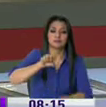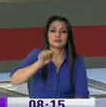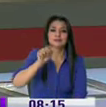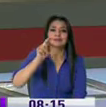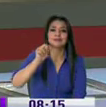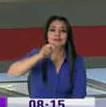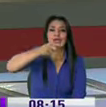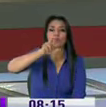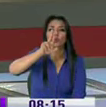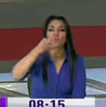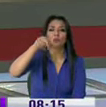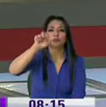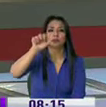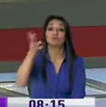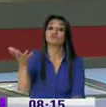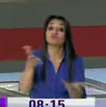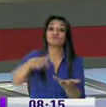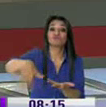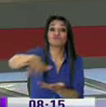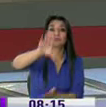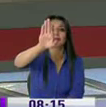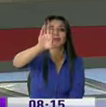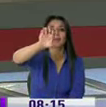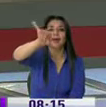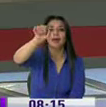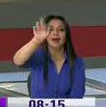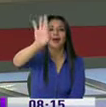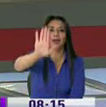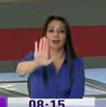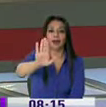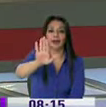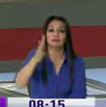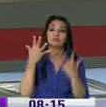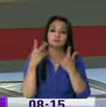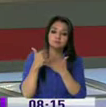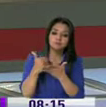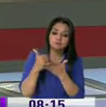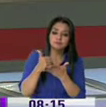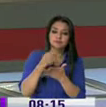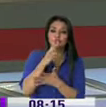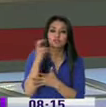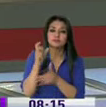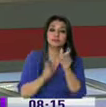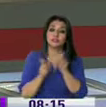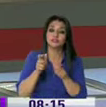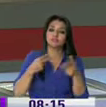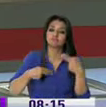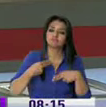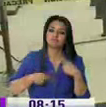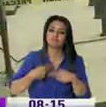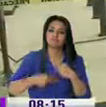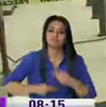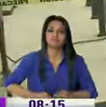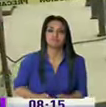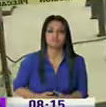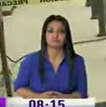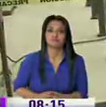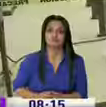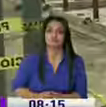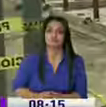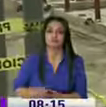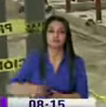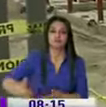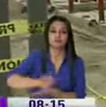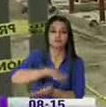es ubicado en el sector del Tejar. Esta obra va a beneficiar a más de 200 comerciantes. Veamos. La rehabilitación del